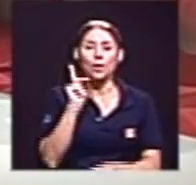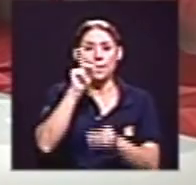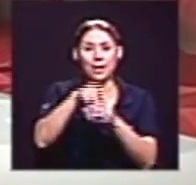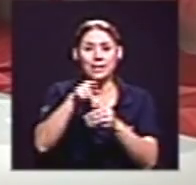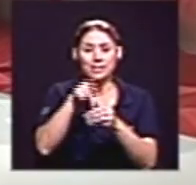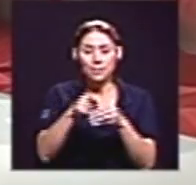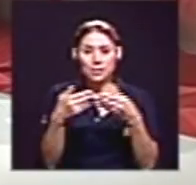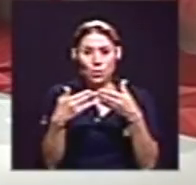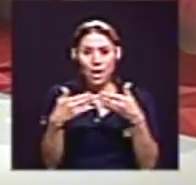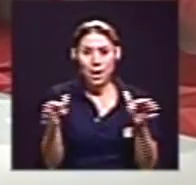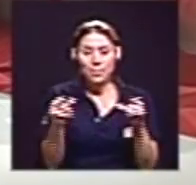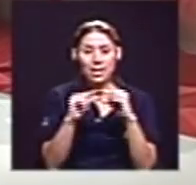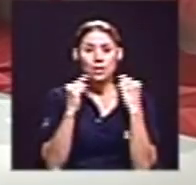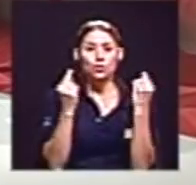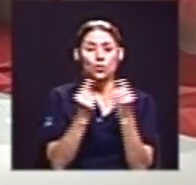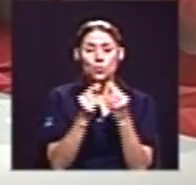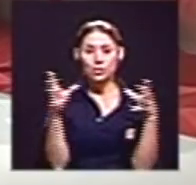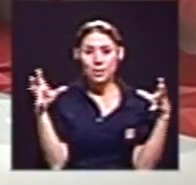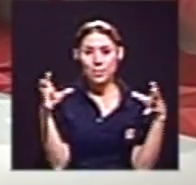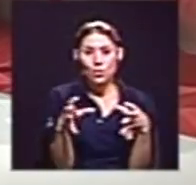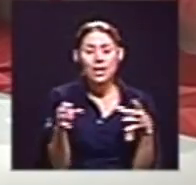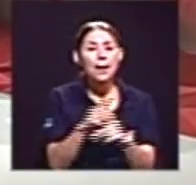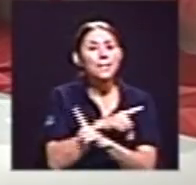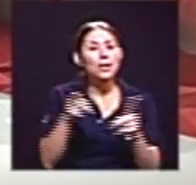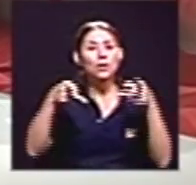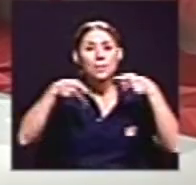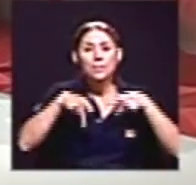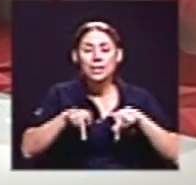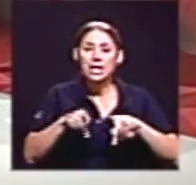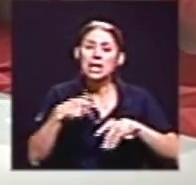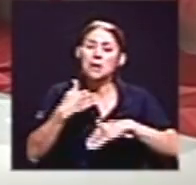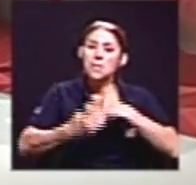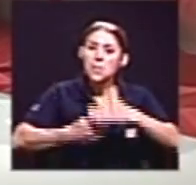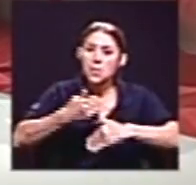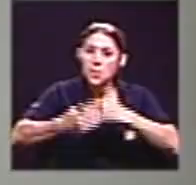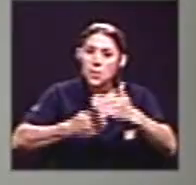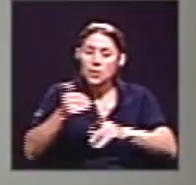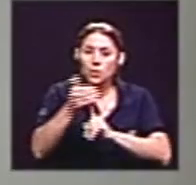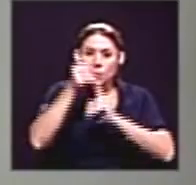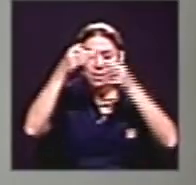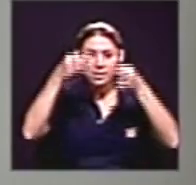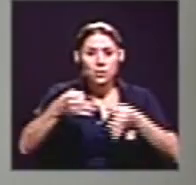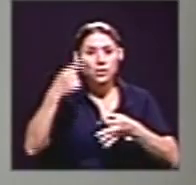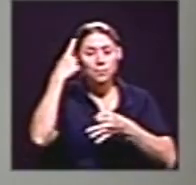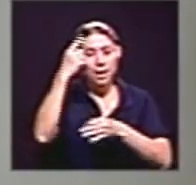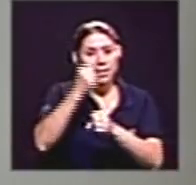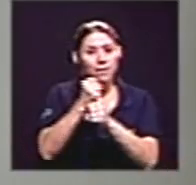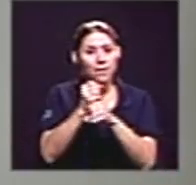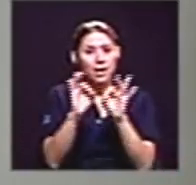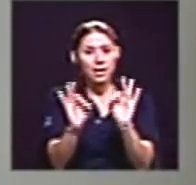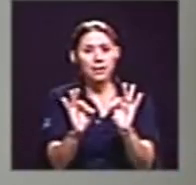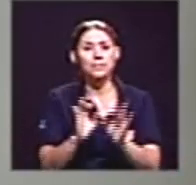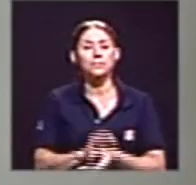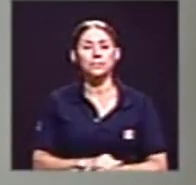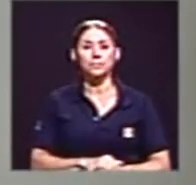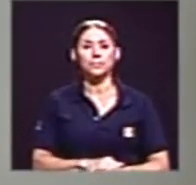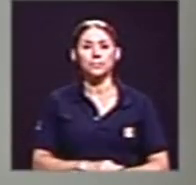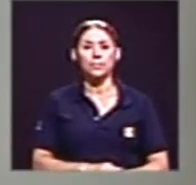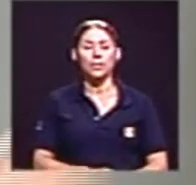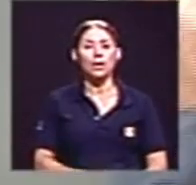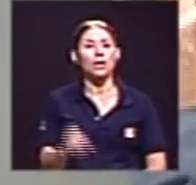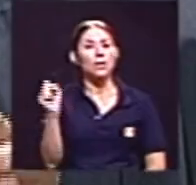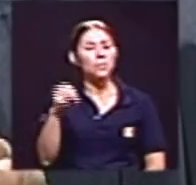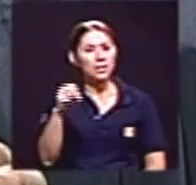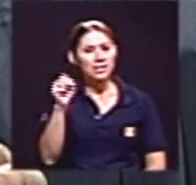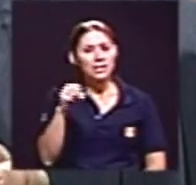de minoría, pero que permita ir avanzando en la toma de decisiones que el país necesita para ir haciendo la tarea. Sí, en ese sentido, por